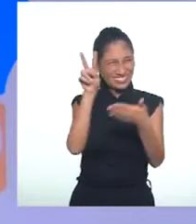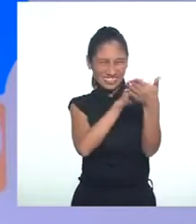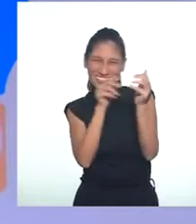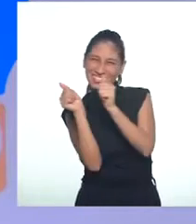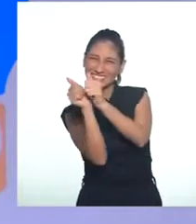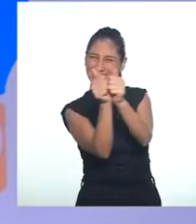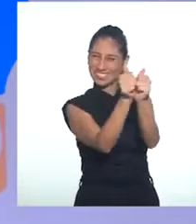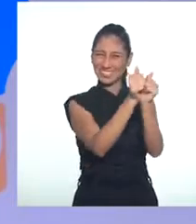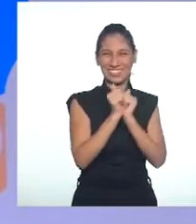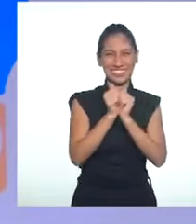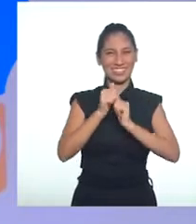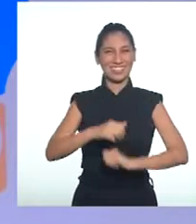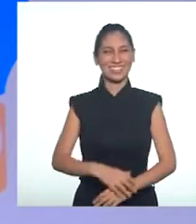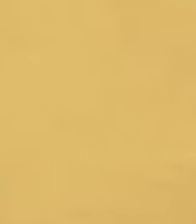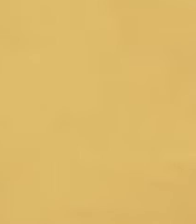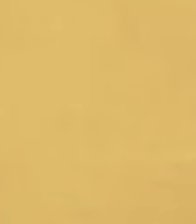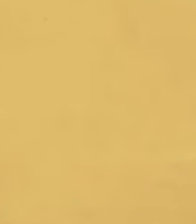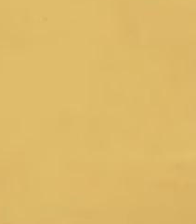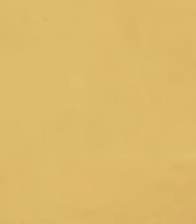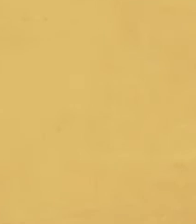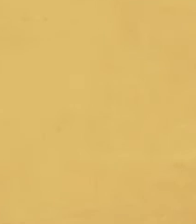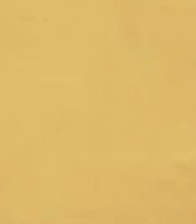Adelante, leamos juntos.